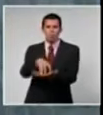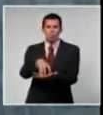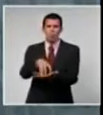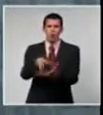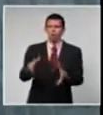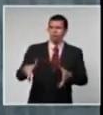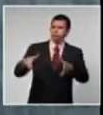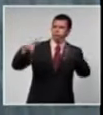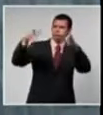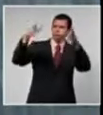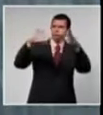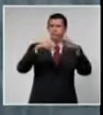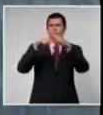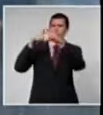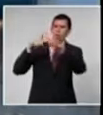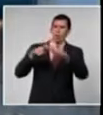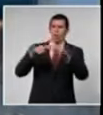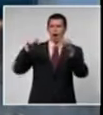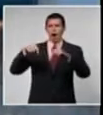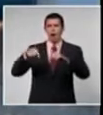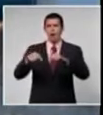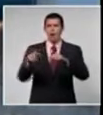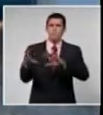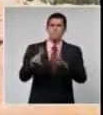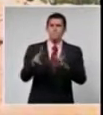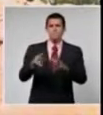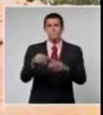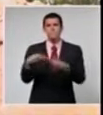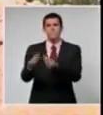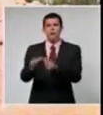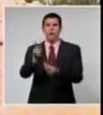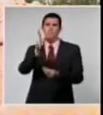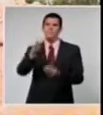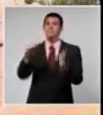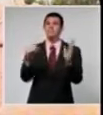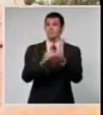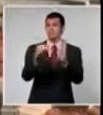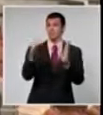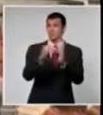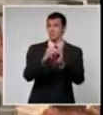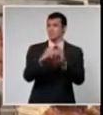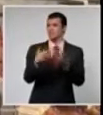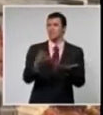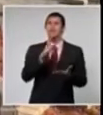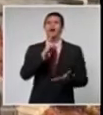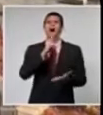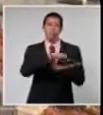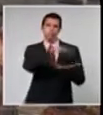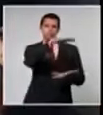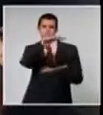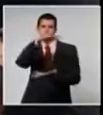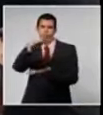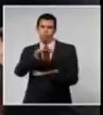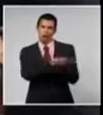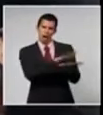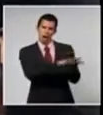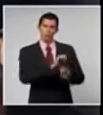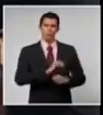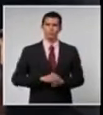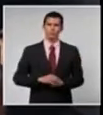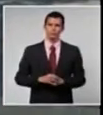una capacidad para 20 millones de litros de agua. También la viceprimera ministra recorrió las áreas donde edifican el bulevar